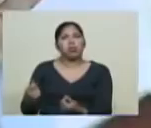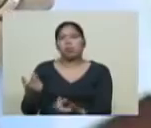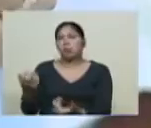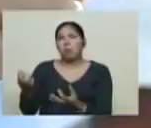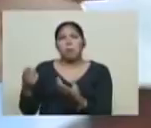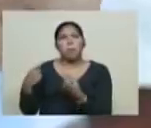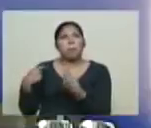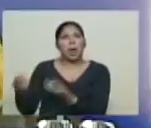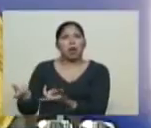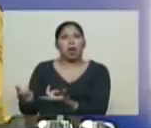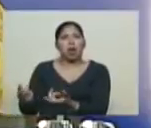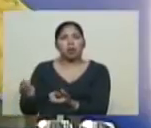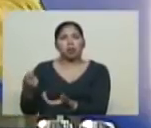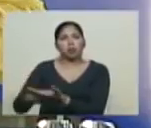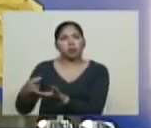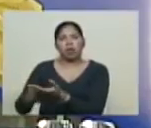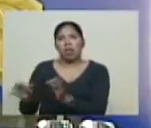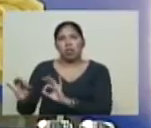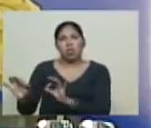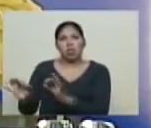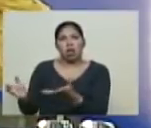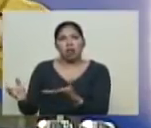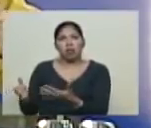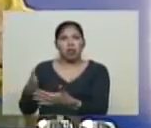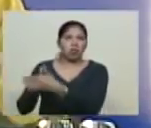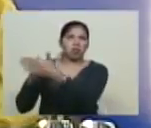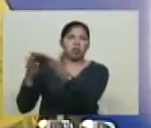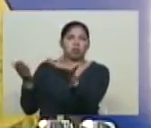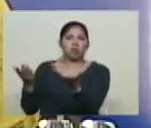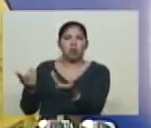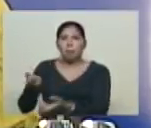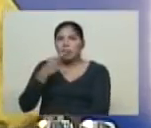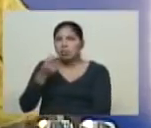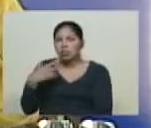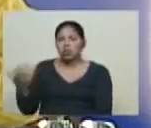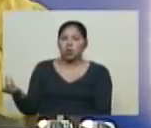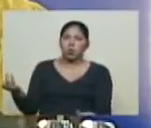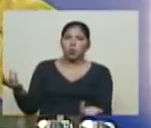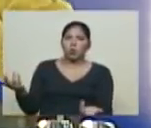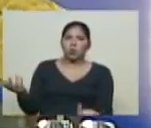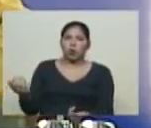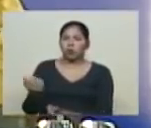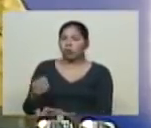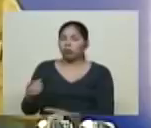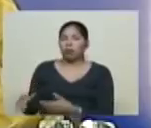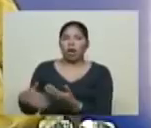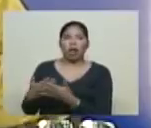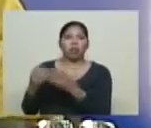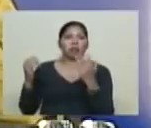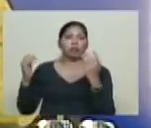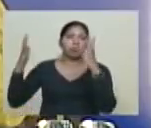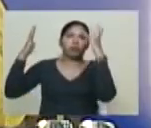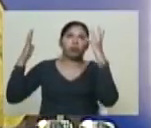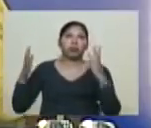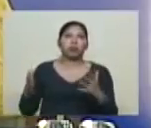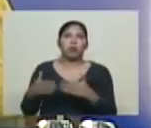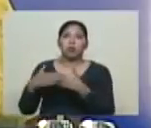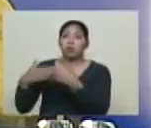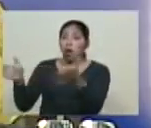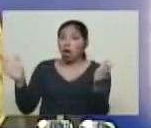pagar las medicinas, hasta que logramos nosotros, porque sabemos hacer nuestras cosas,